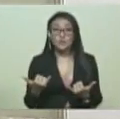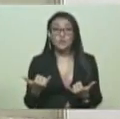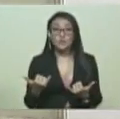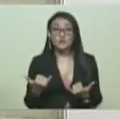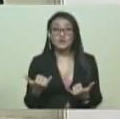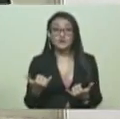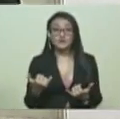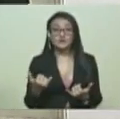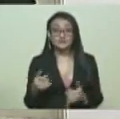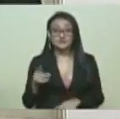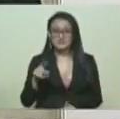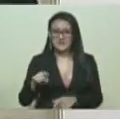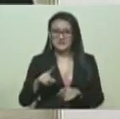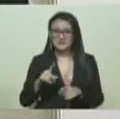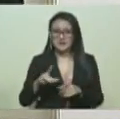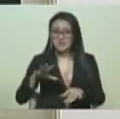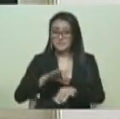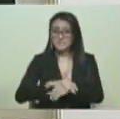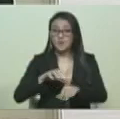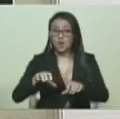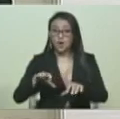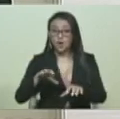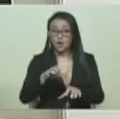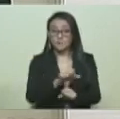neutralizados y con la captura de este